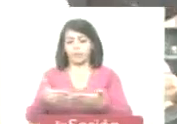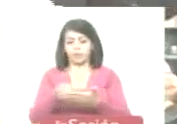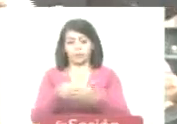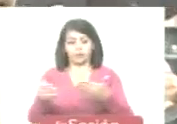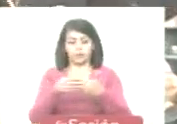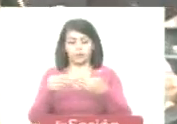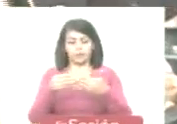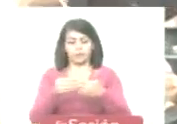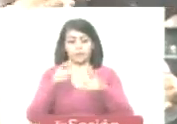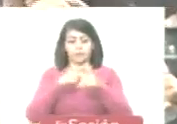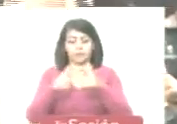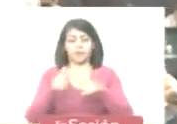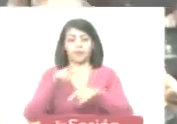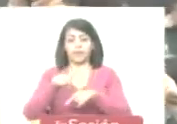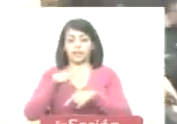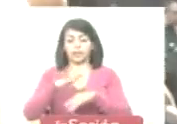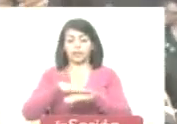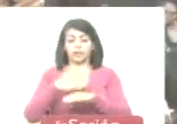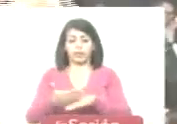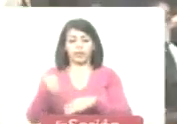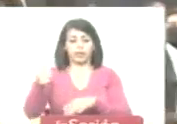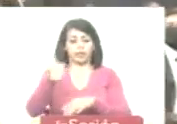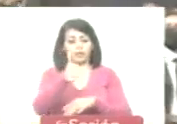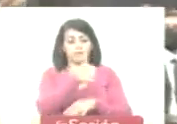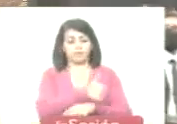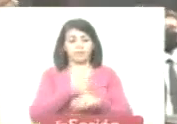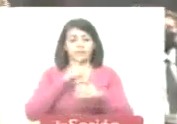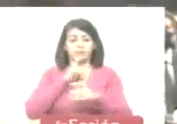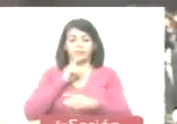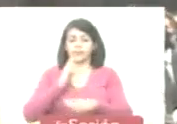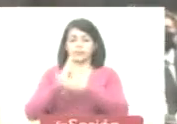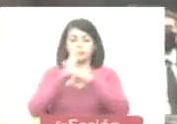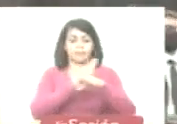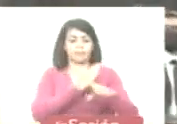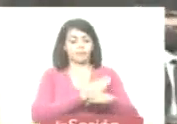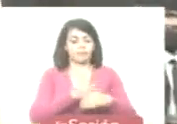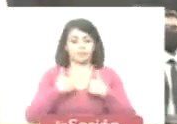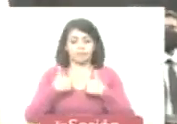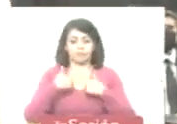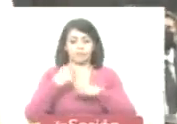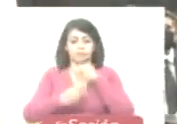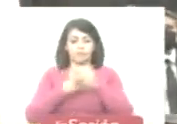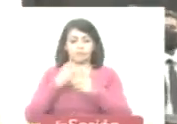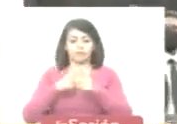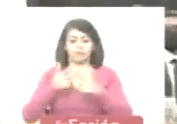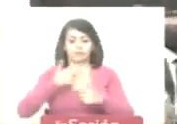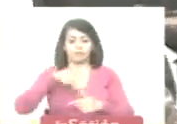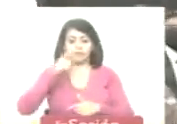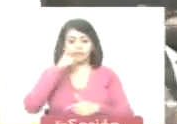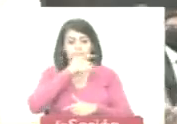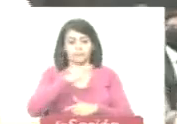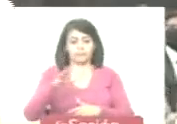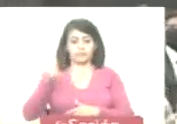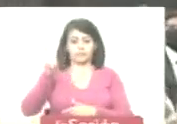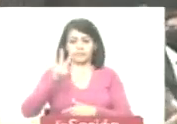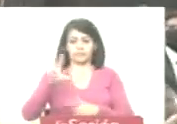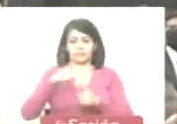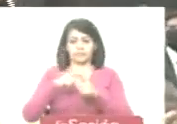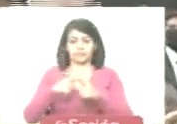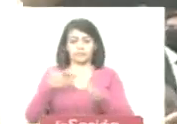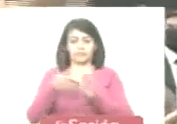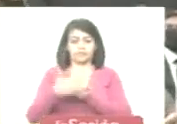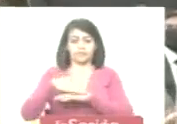140.000 millones de dólares. Ahí están las causas de cada una de las dificultades y calamidades que atraviesa nuestro pueblo en cada uno de